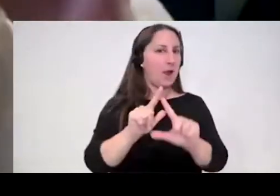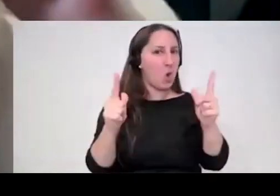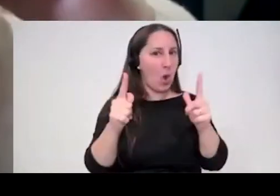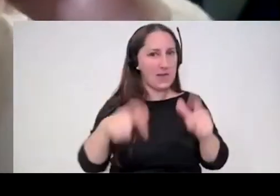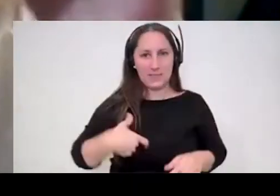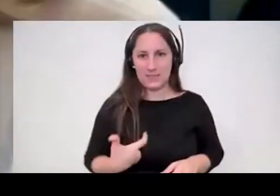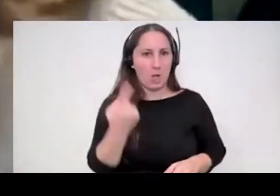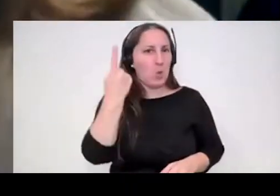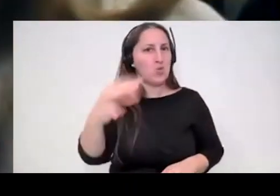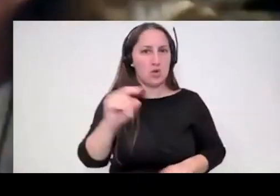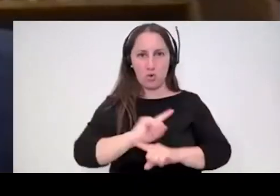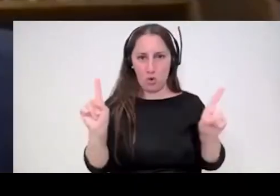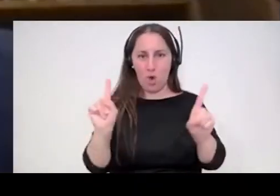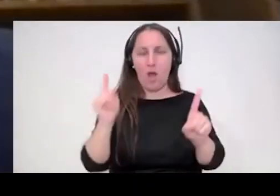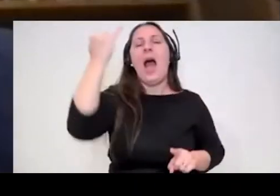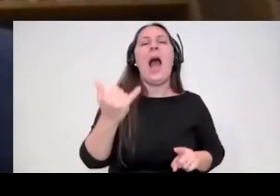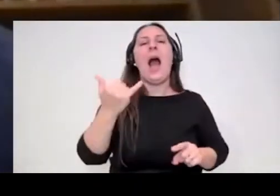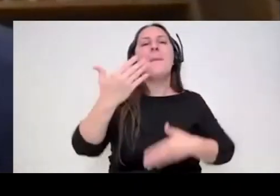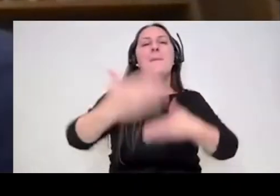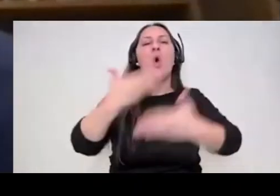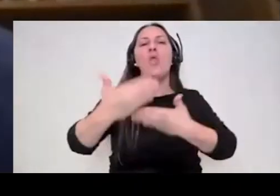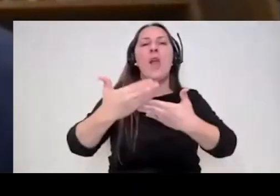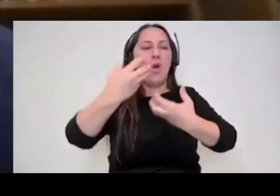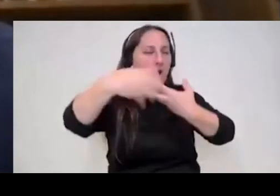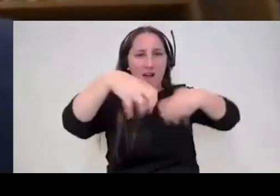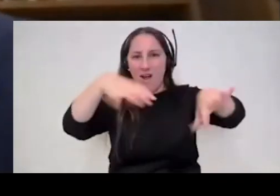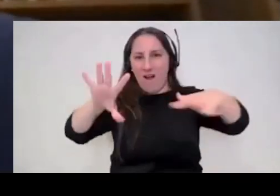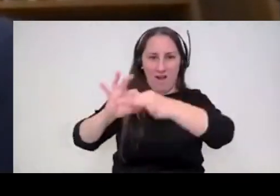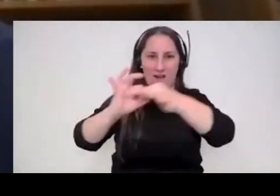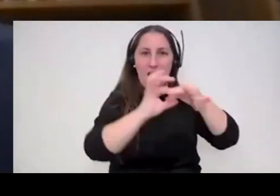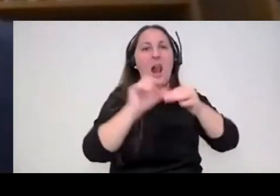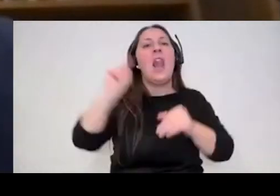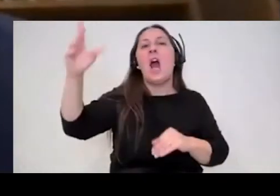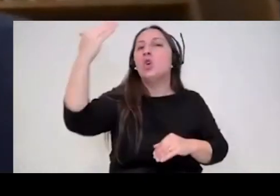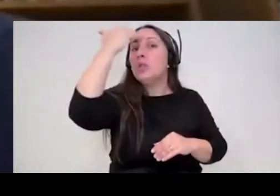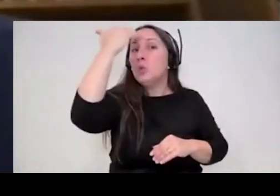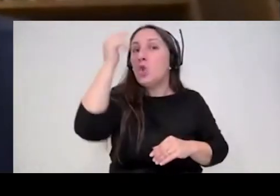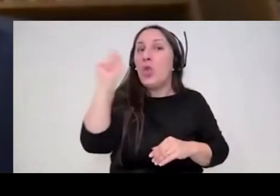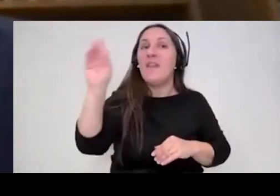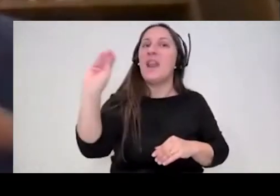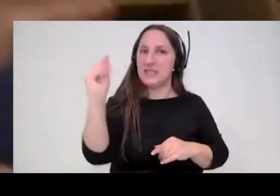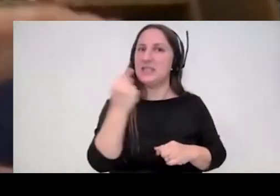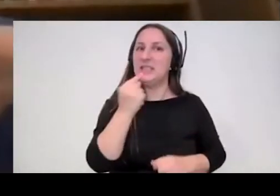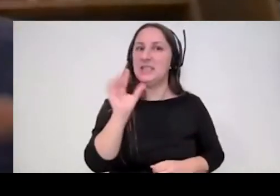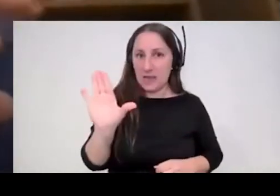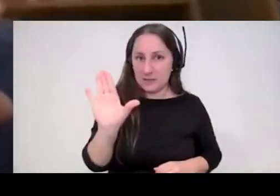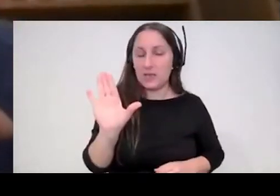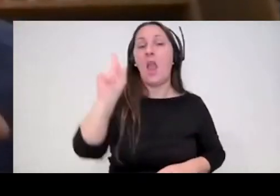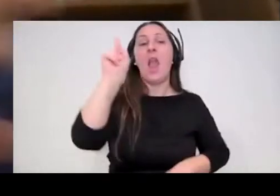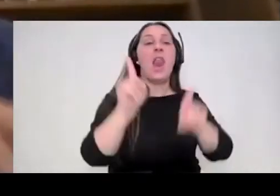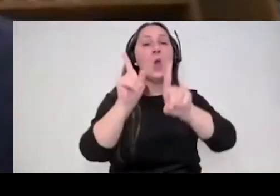en Argentina tenemos un modelo de unicidad, en Brasil sí, porque la propia Constitución brasilera lo establece, que en determinado